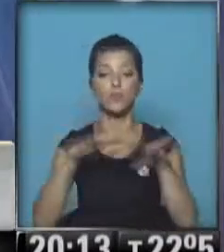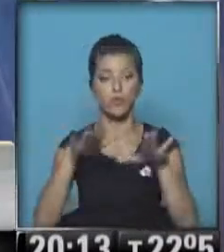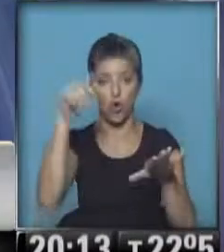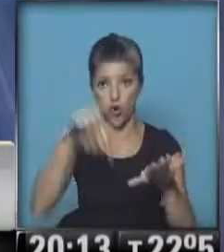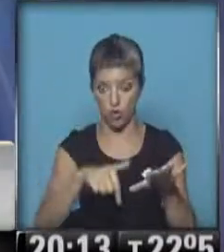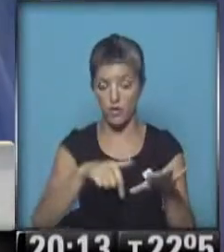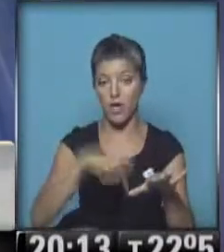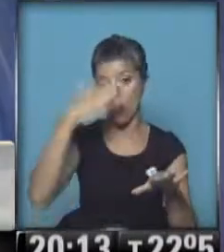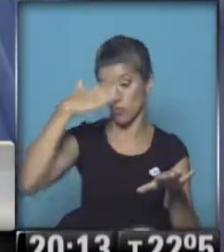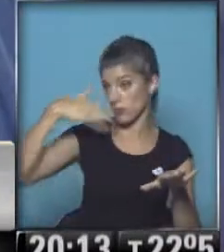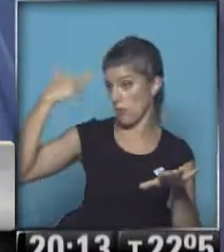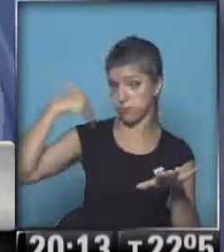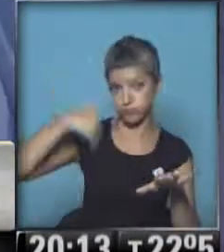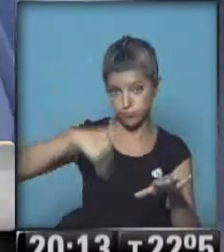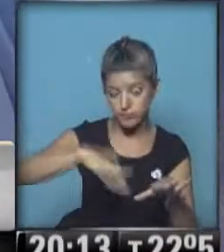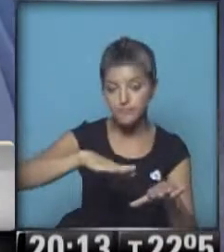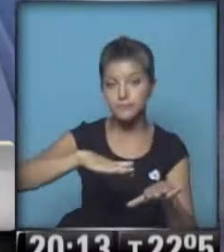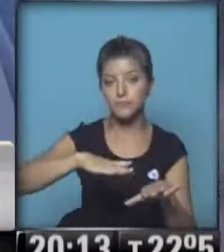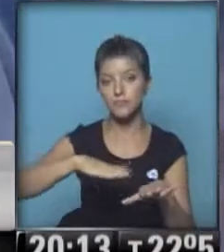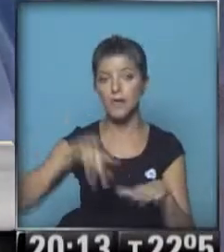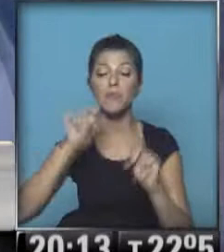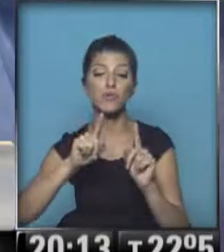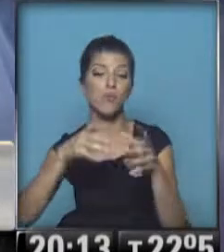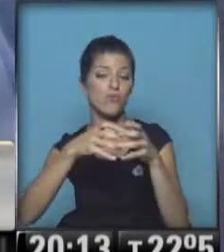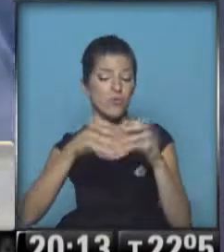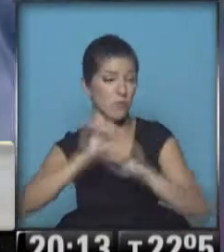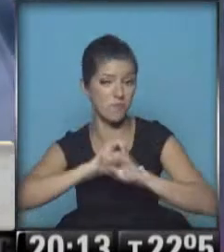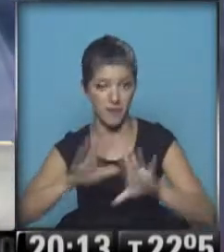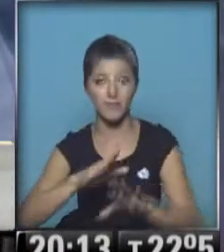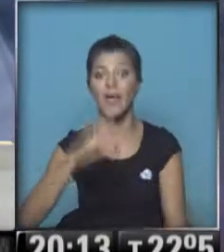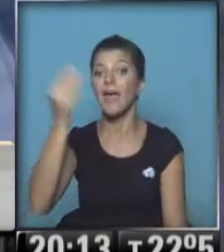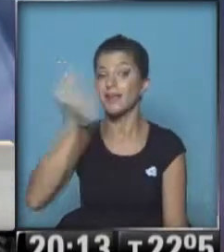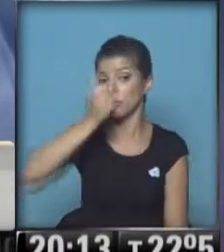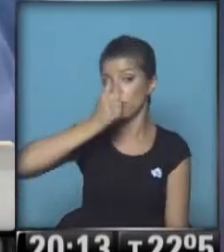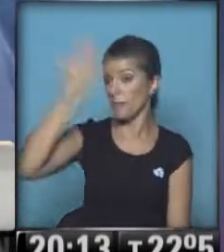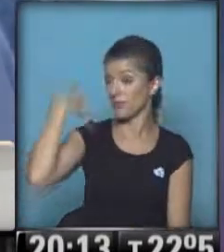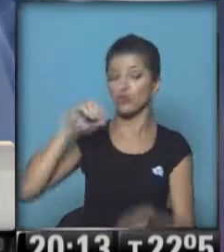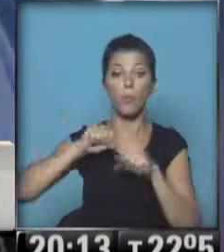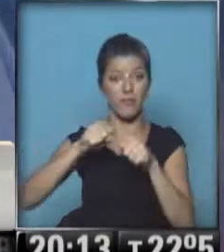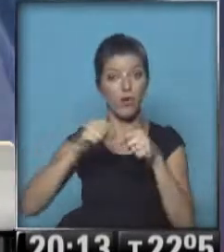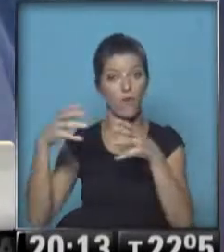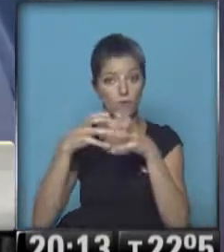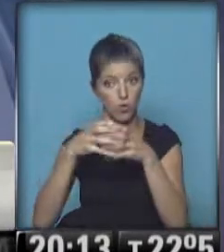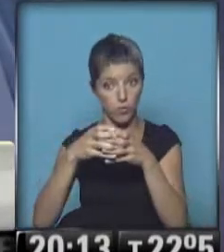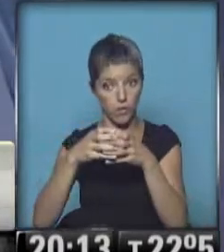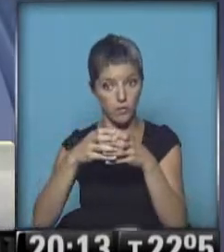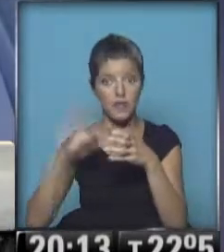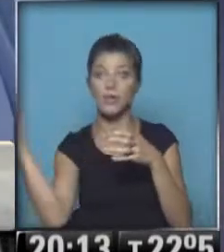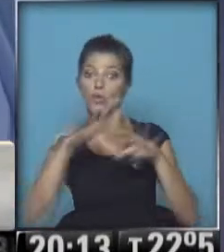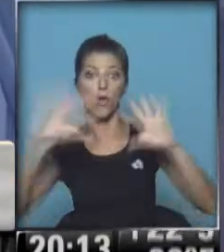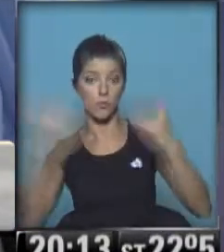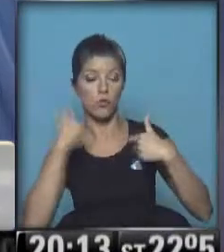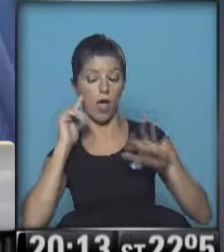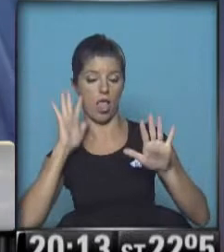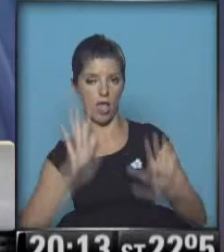los últimos momentos que enlutan el fútbol realmente. El fin de semana no hubo fútbol y la repercusión mundial fue muy